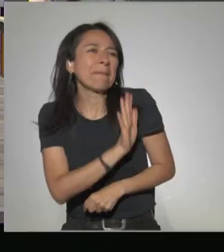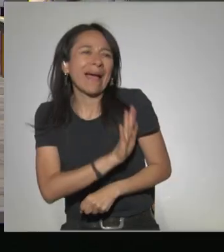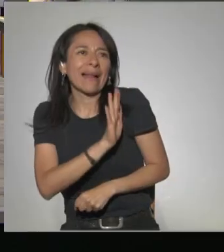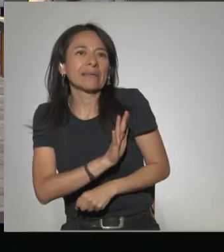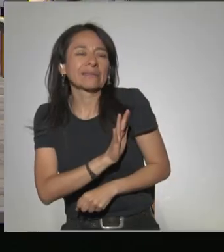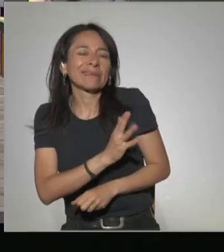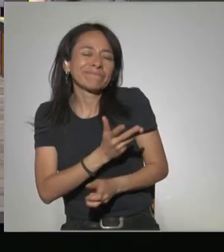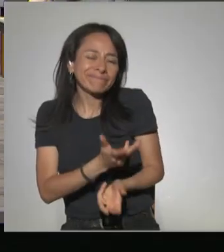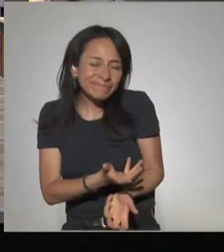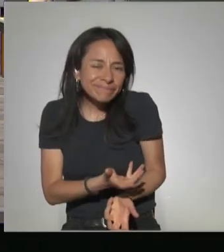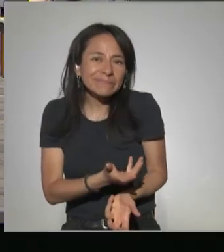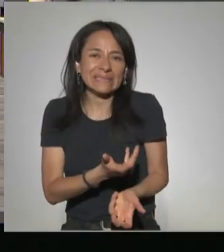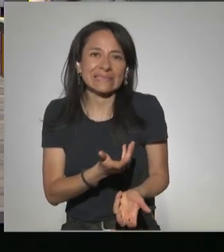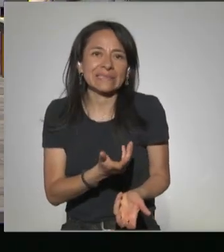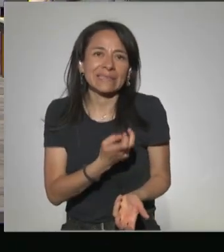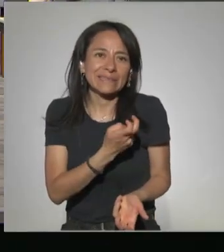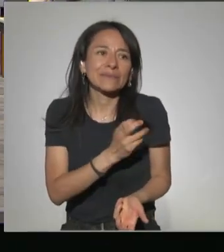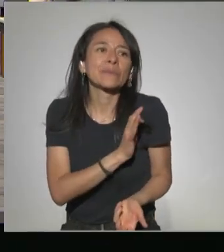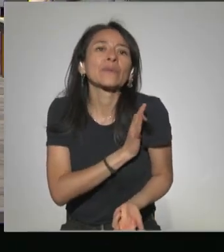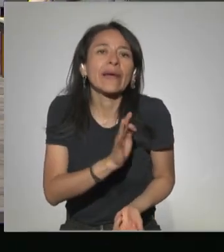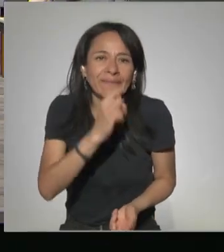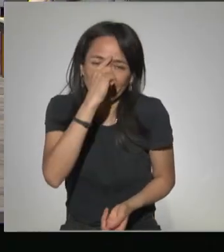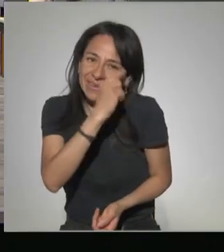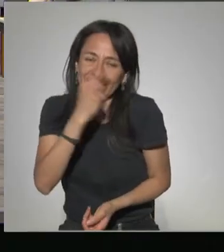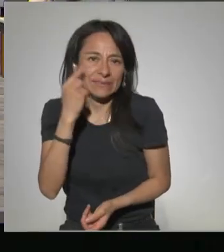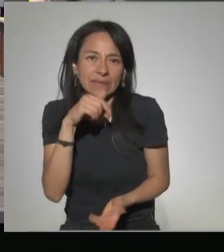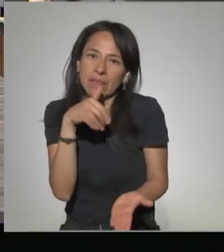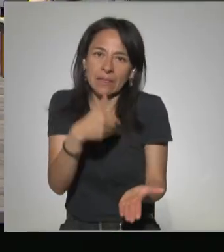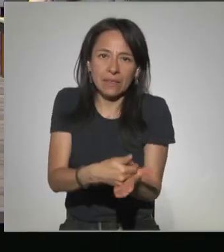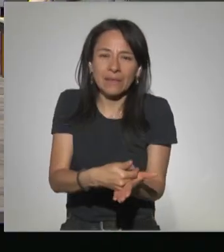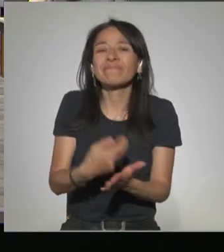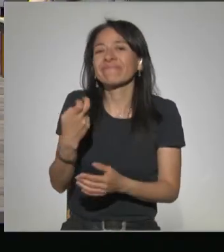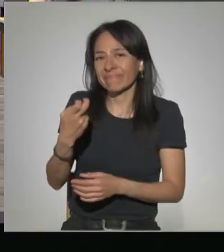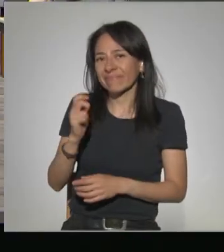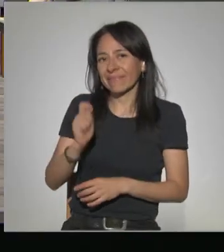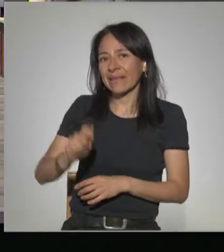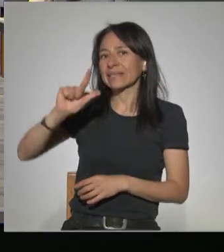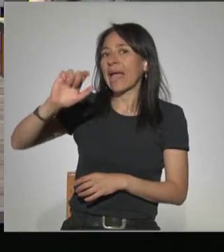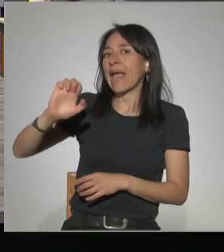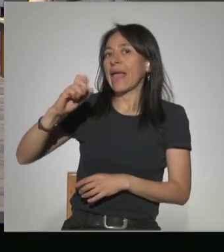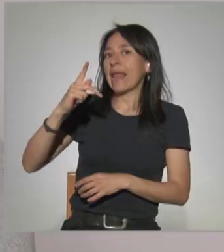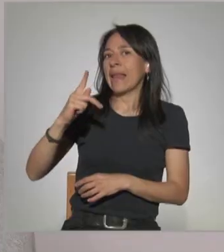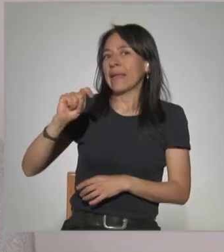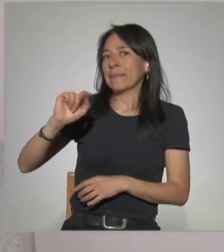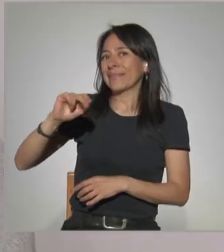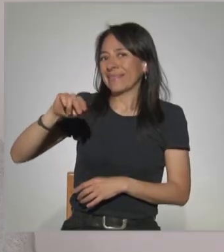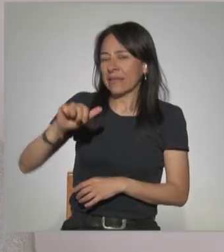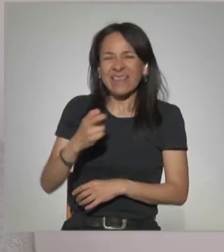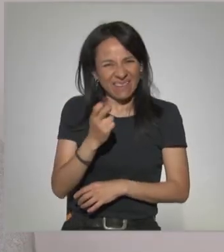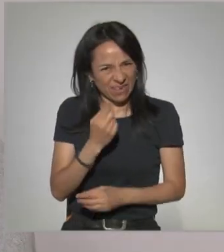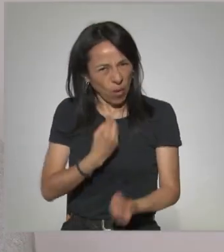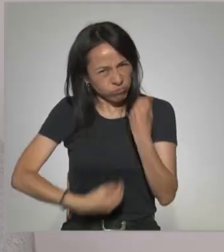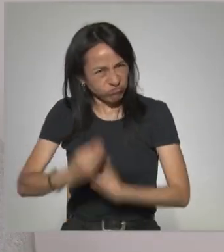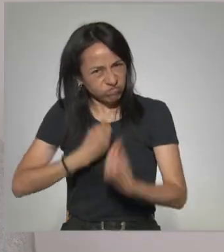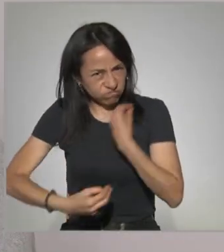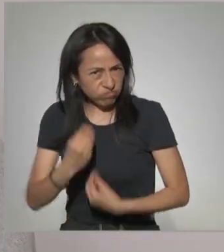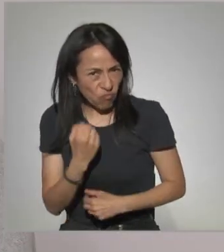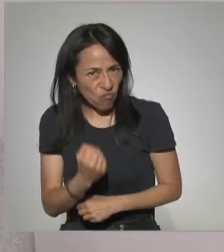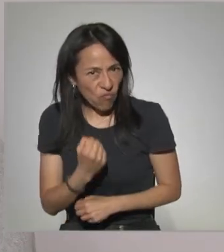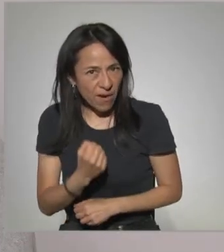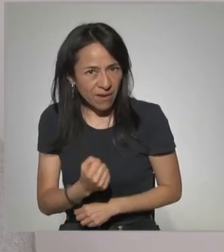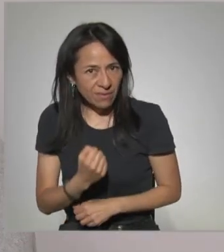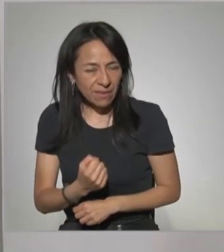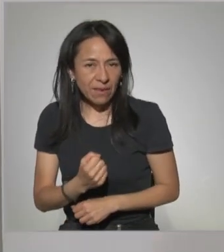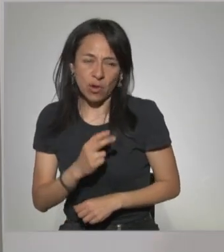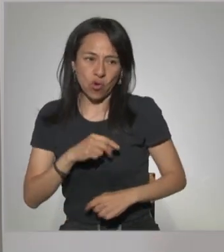engordamos porque comemos mucho. Porque se inhibe la leptina. Sí, o sea, más bien por el exceso de alimentos, no por el exceso